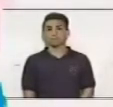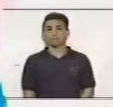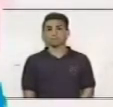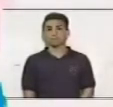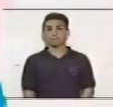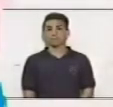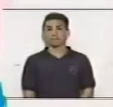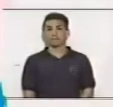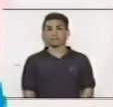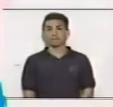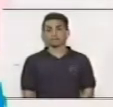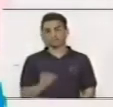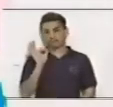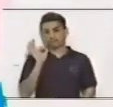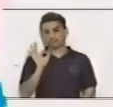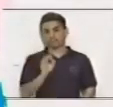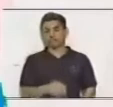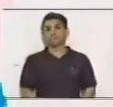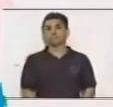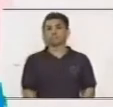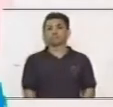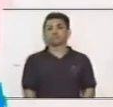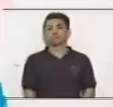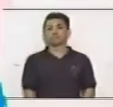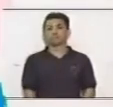¿Estamos bien ahí?